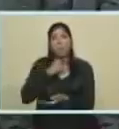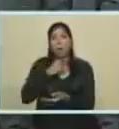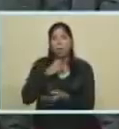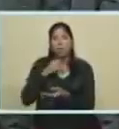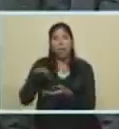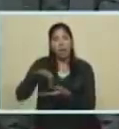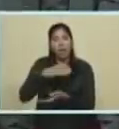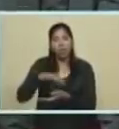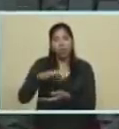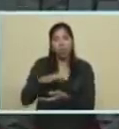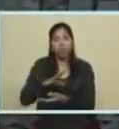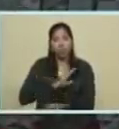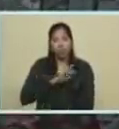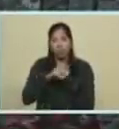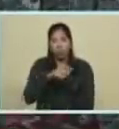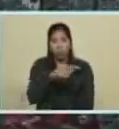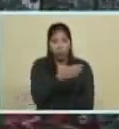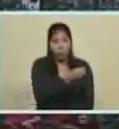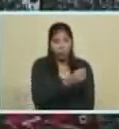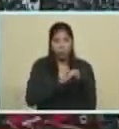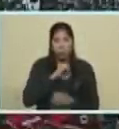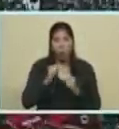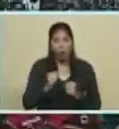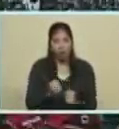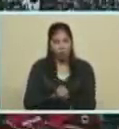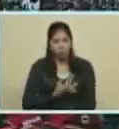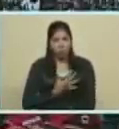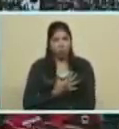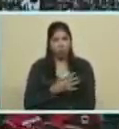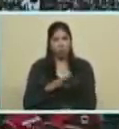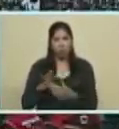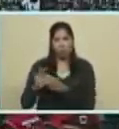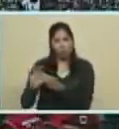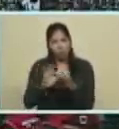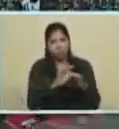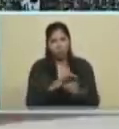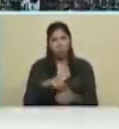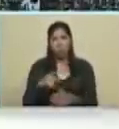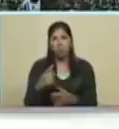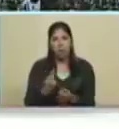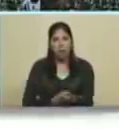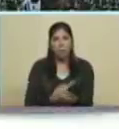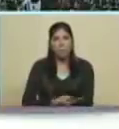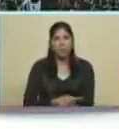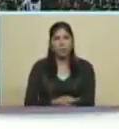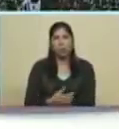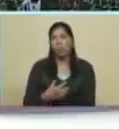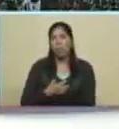La fuerza que tienen ustedes, hermanos y hermanas, es una fuerza